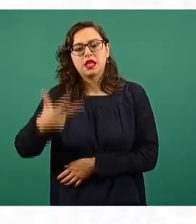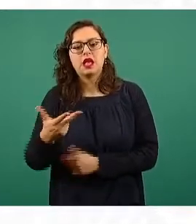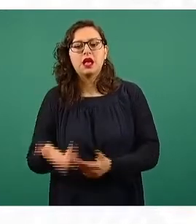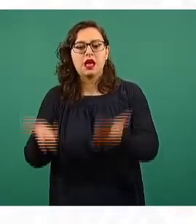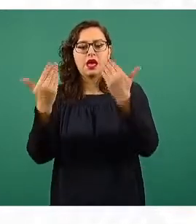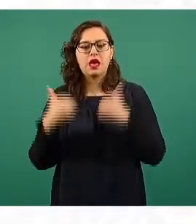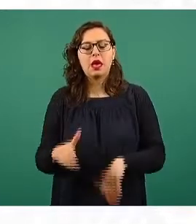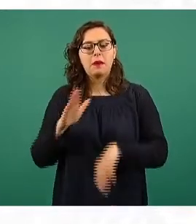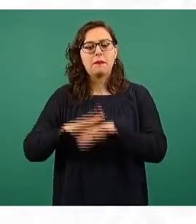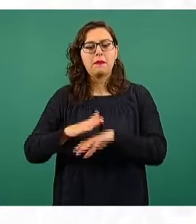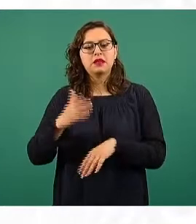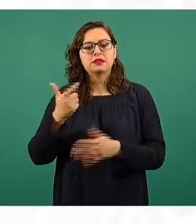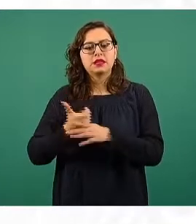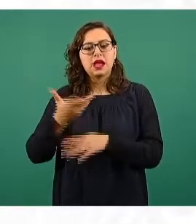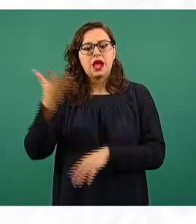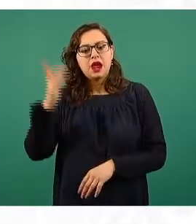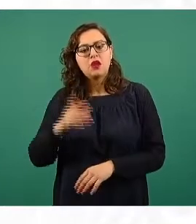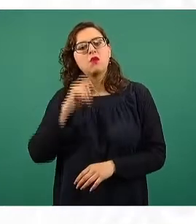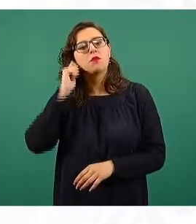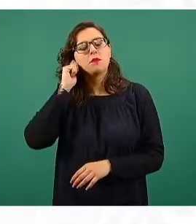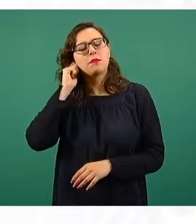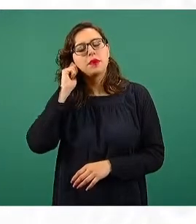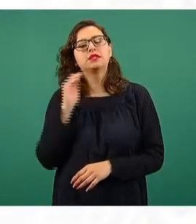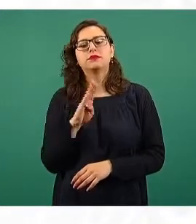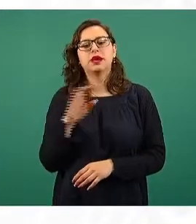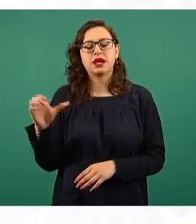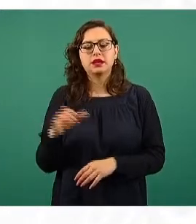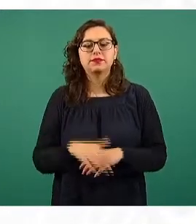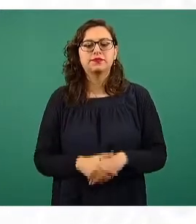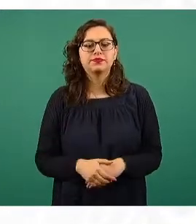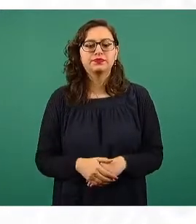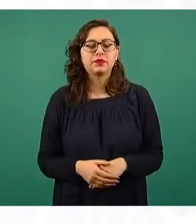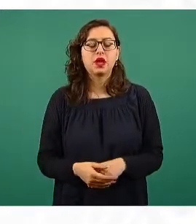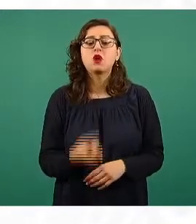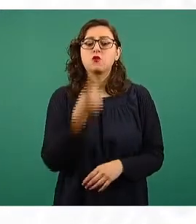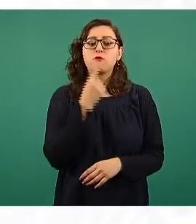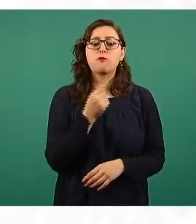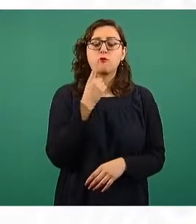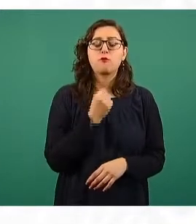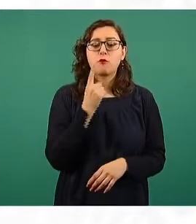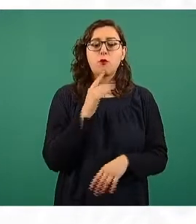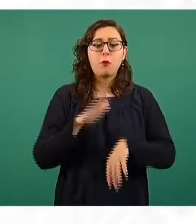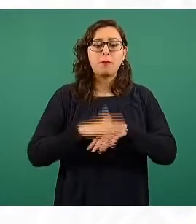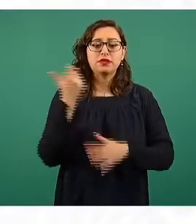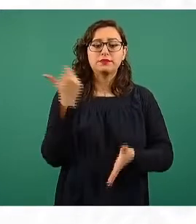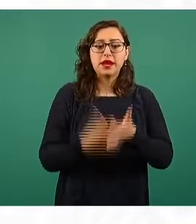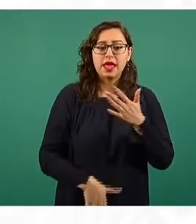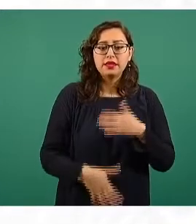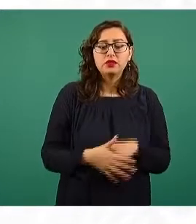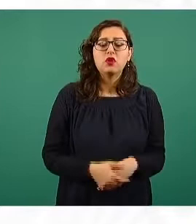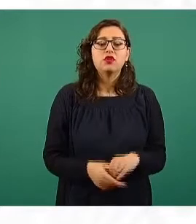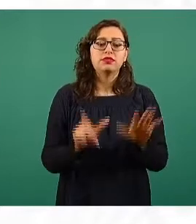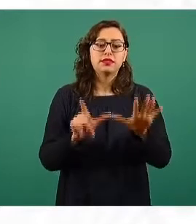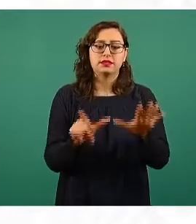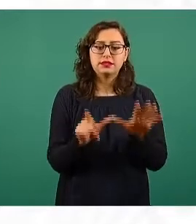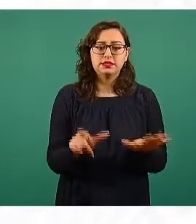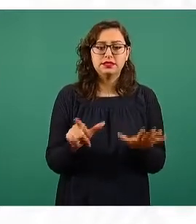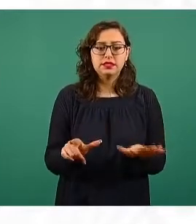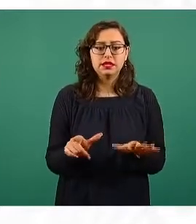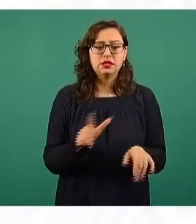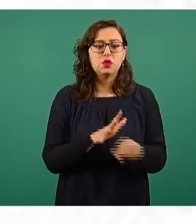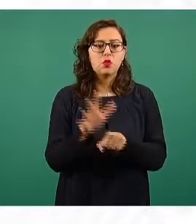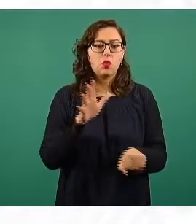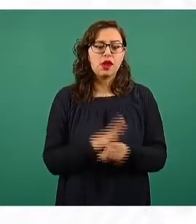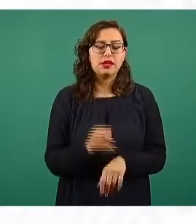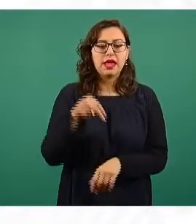Baja California Sur de Chevron. La más barata de la Premium, 17.91 por litro, es la gasolinera N